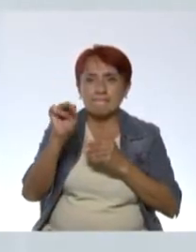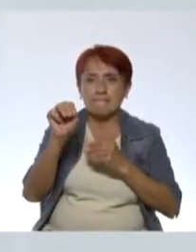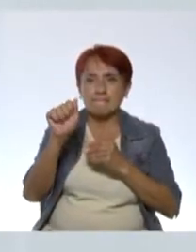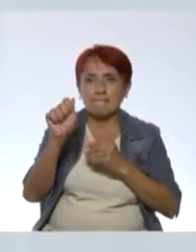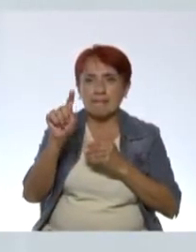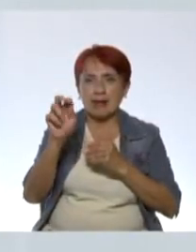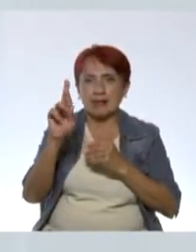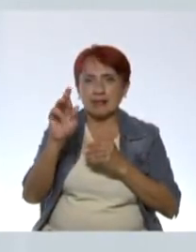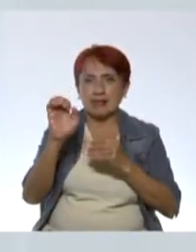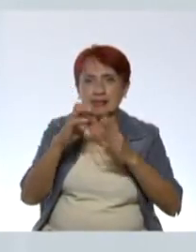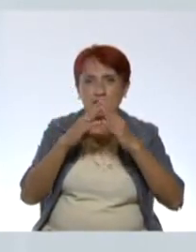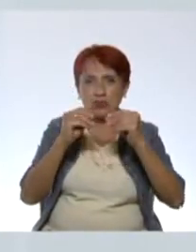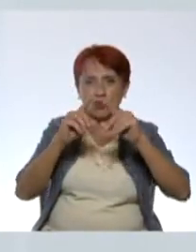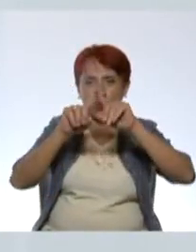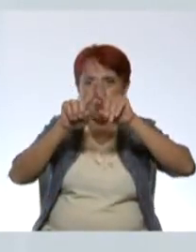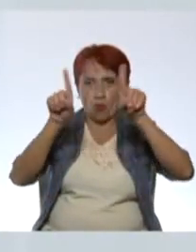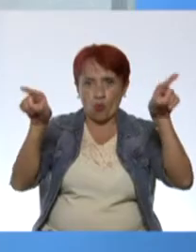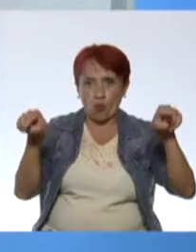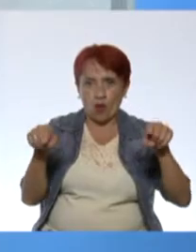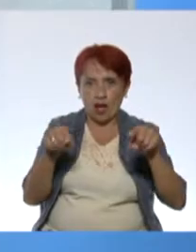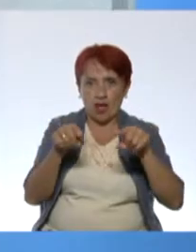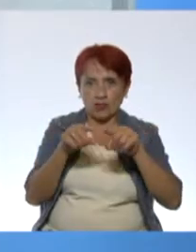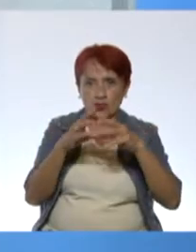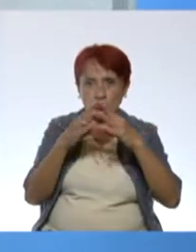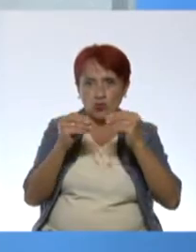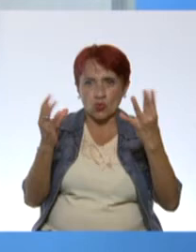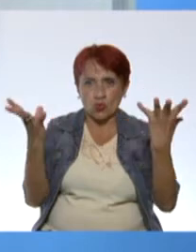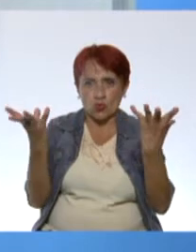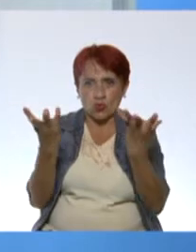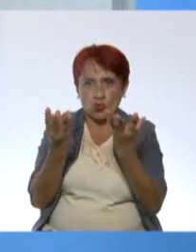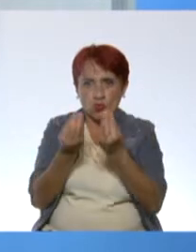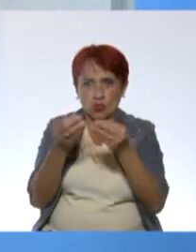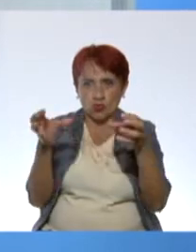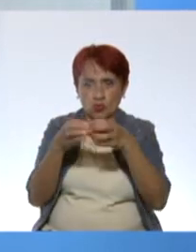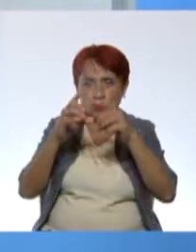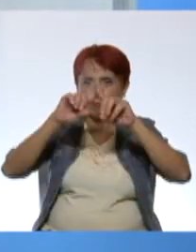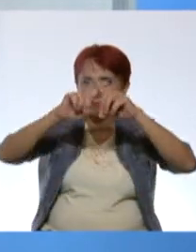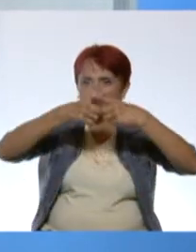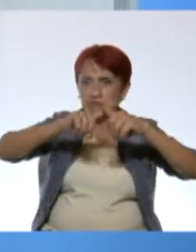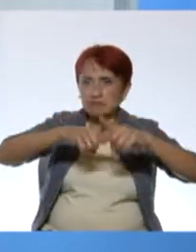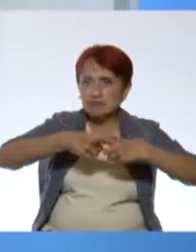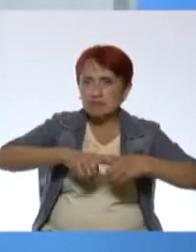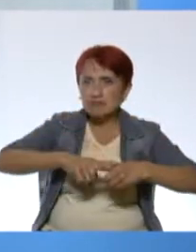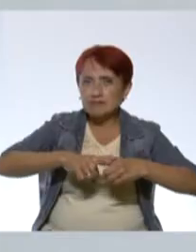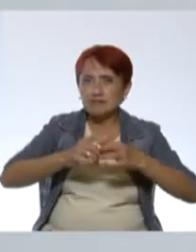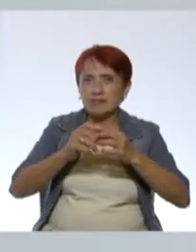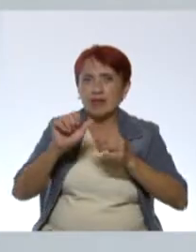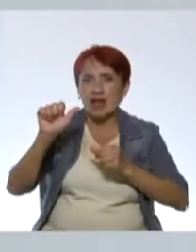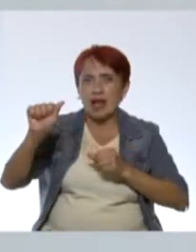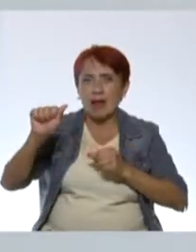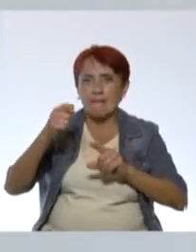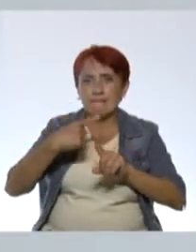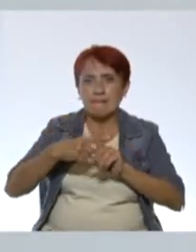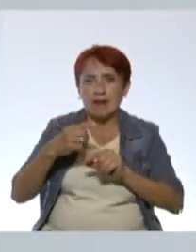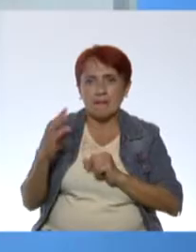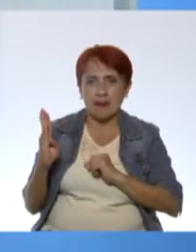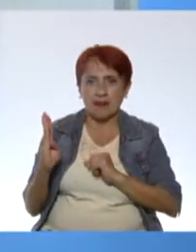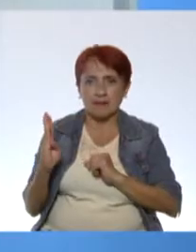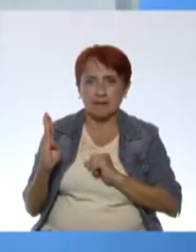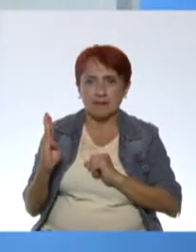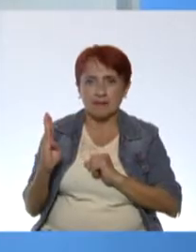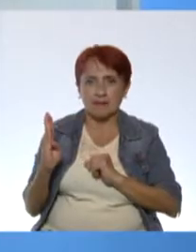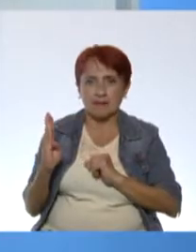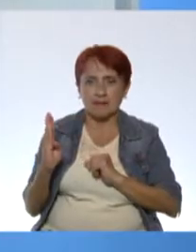A y B, ¿ok? Con su cuadro, con su conjunto de valores, nos piden calcular A más B.